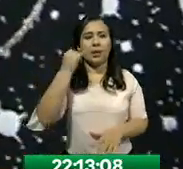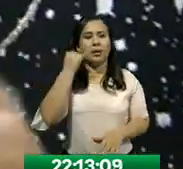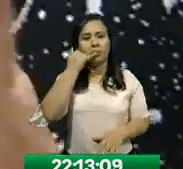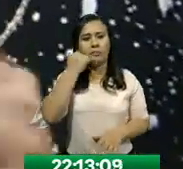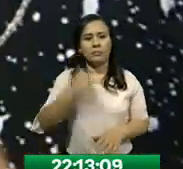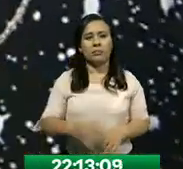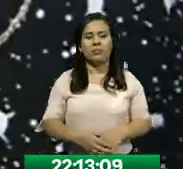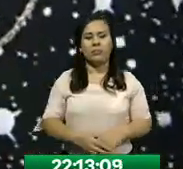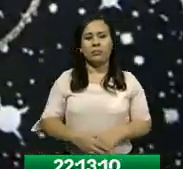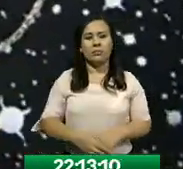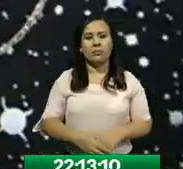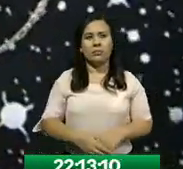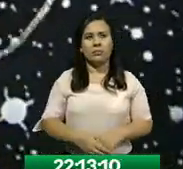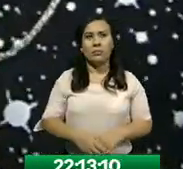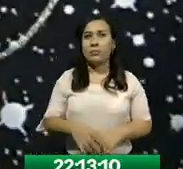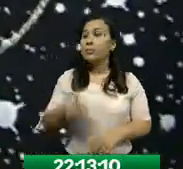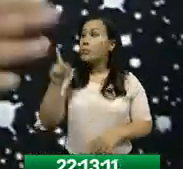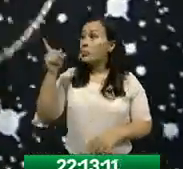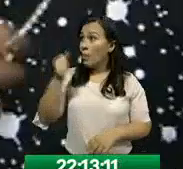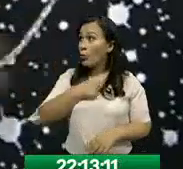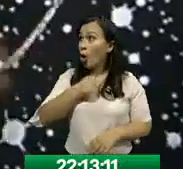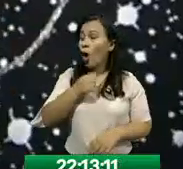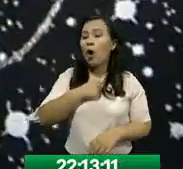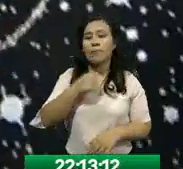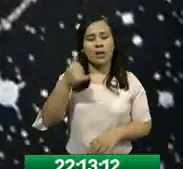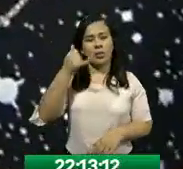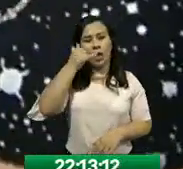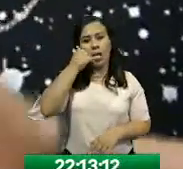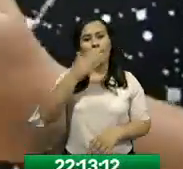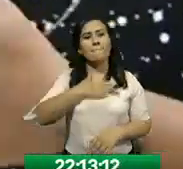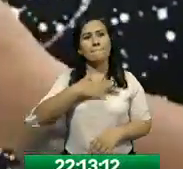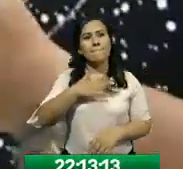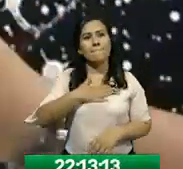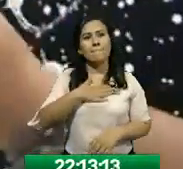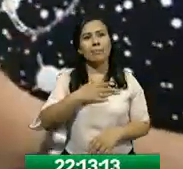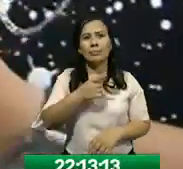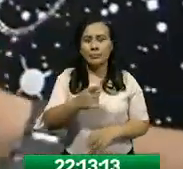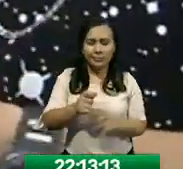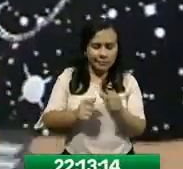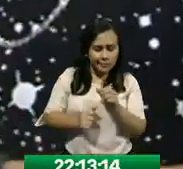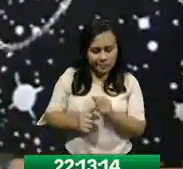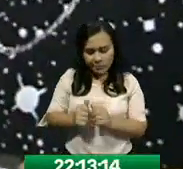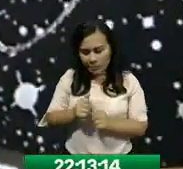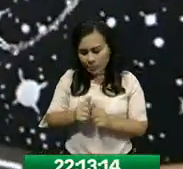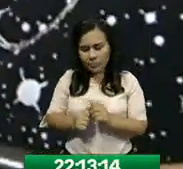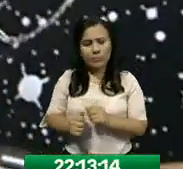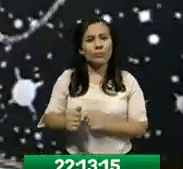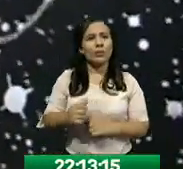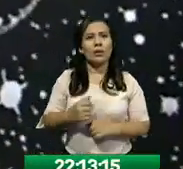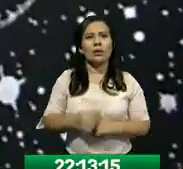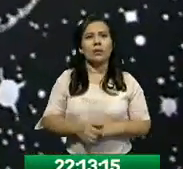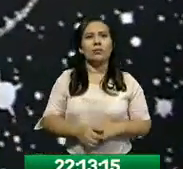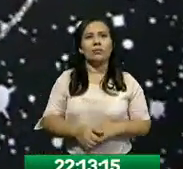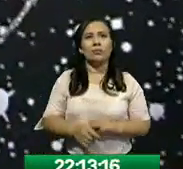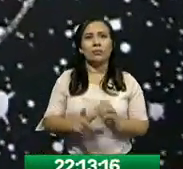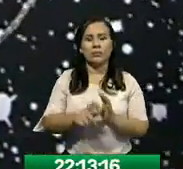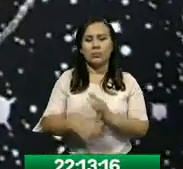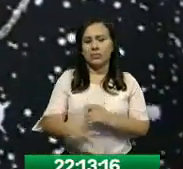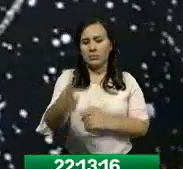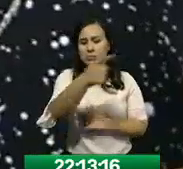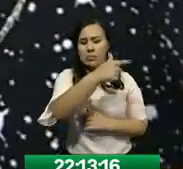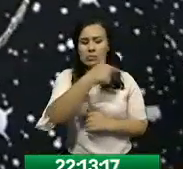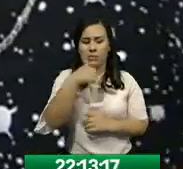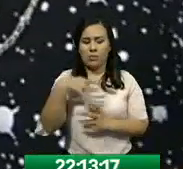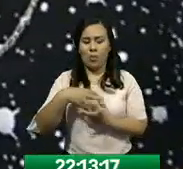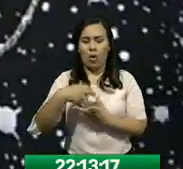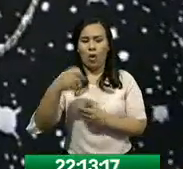el teléfono. Suyo, no de un cliente. Sí, era mío. El man estaba viendo, chequeando el teléfono que tenía andando y cuando vino se me